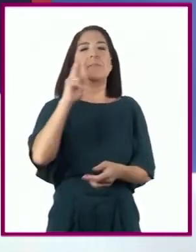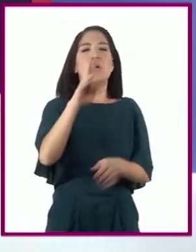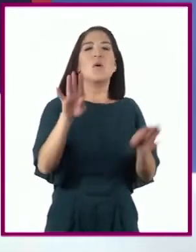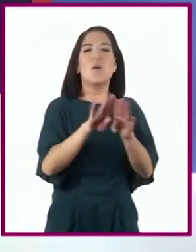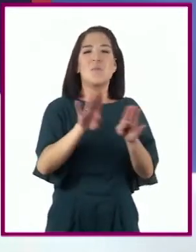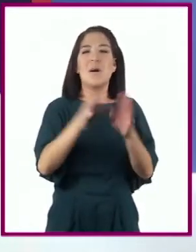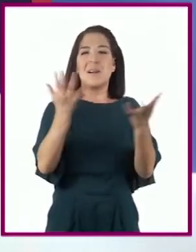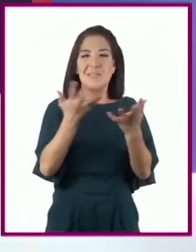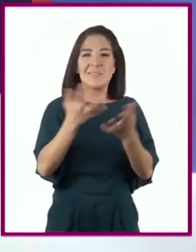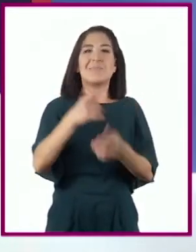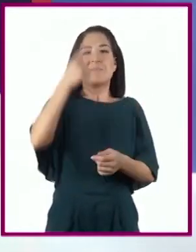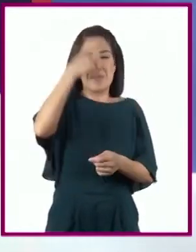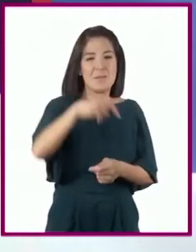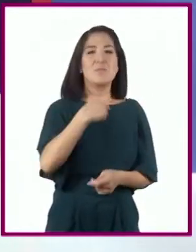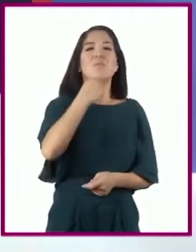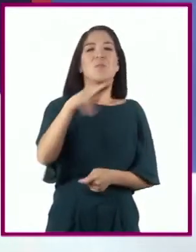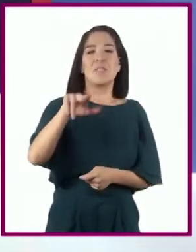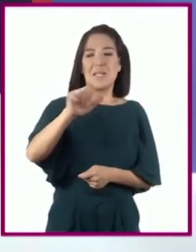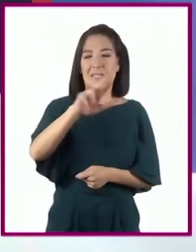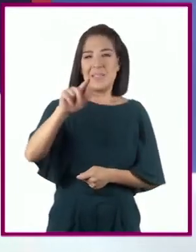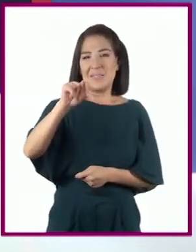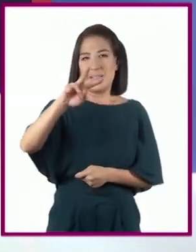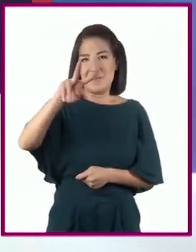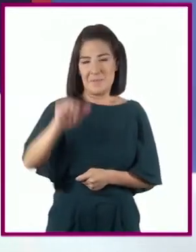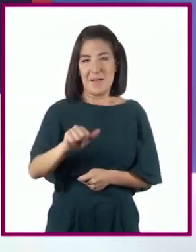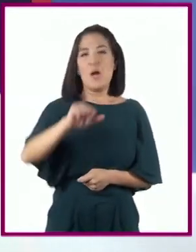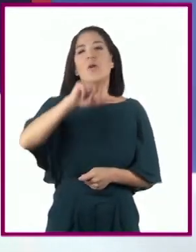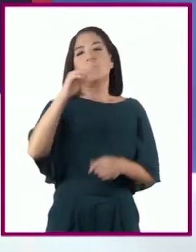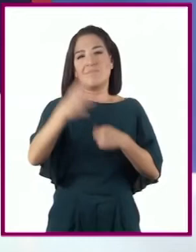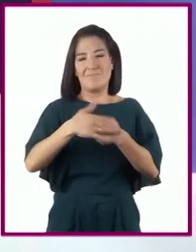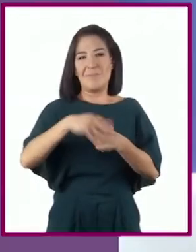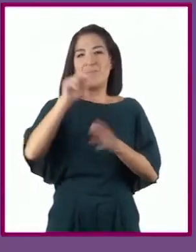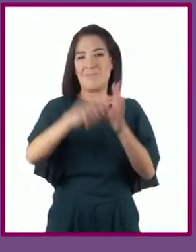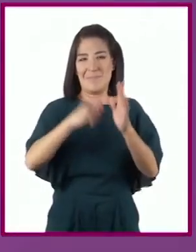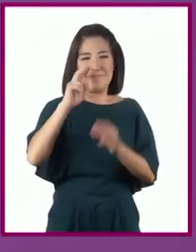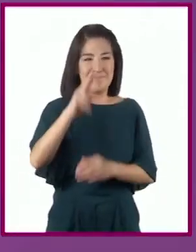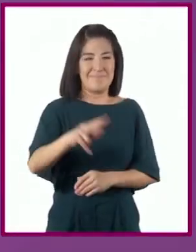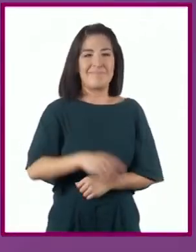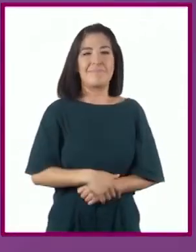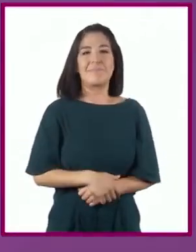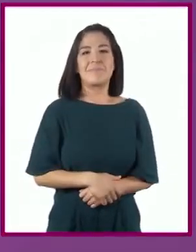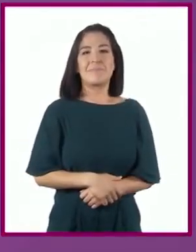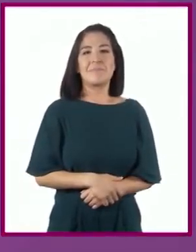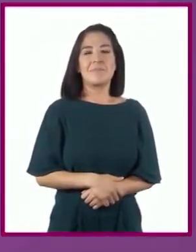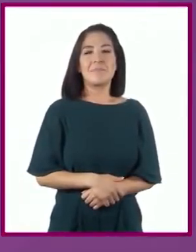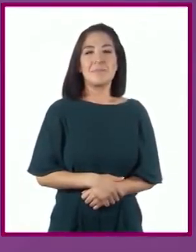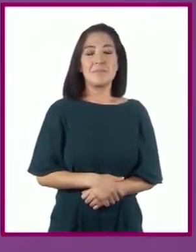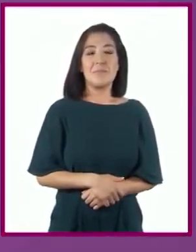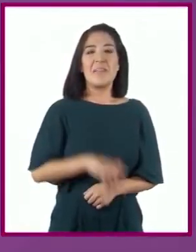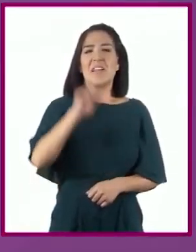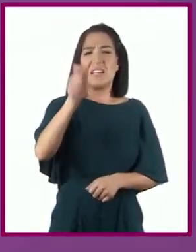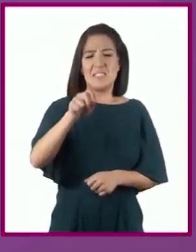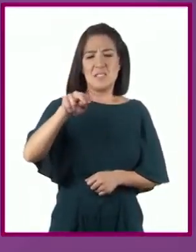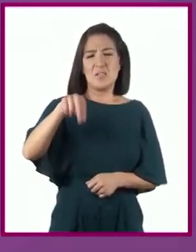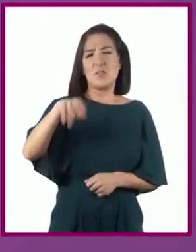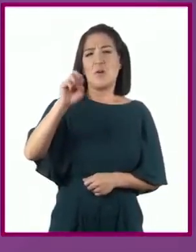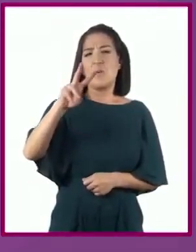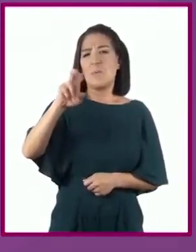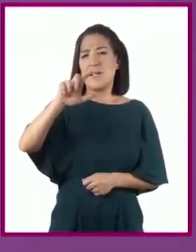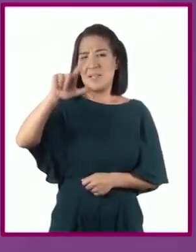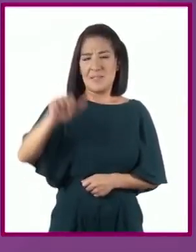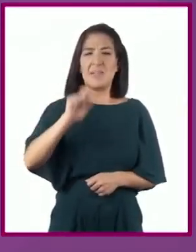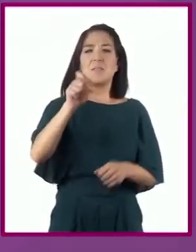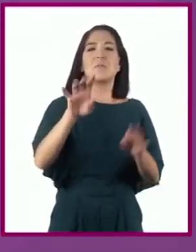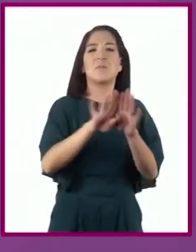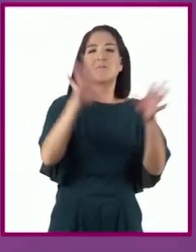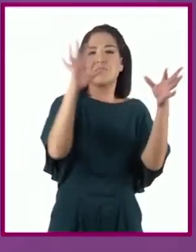funcionan las voces narrativas en el siguiente video. ¡Corre cámara! En una novela, se pueden relatar los